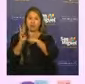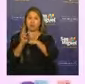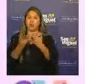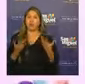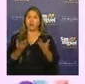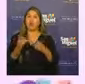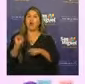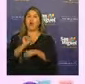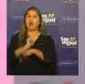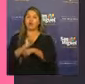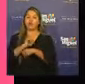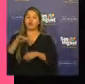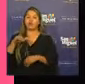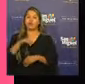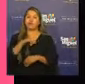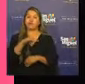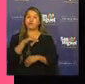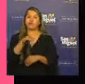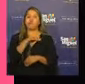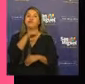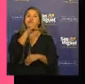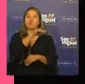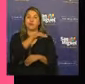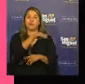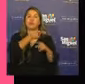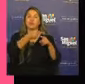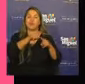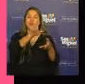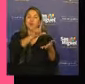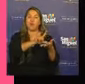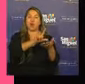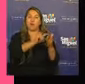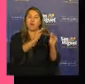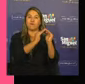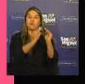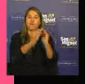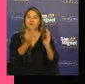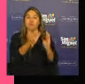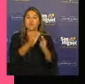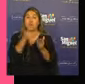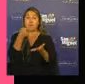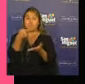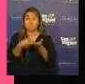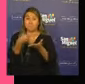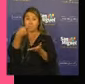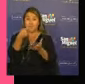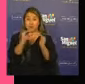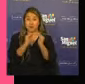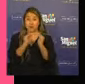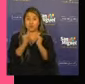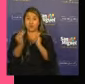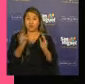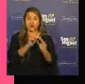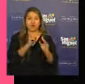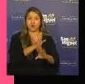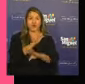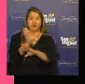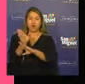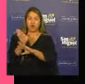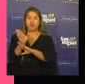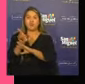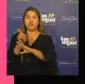llevamos al terreno. Eso es algo muy importante porque son 1.000 vecinas y vecinos que tienen